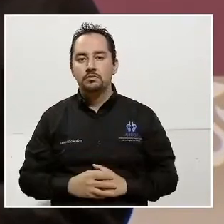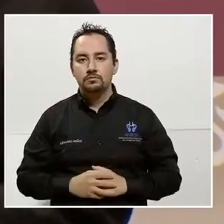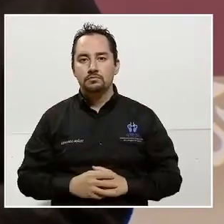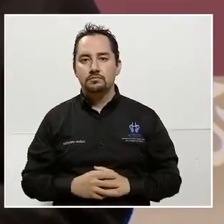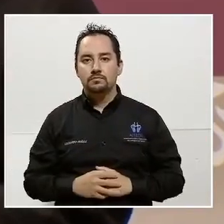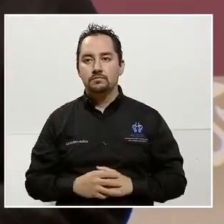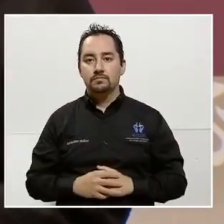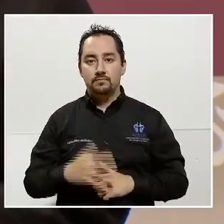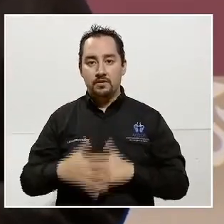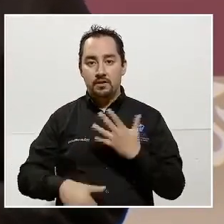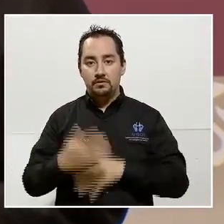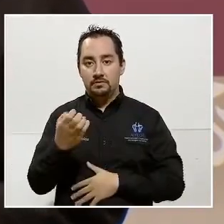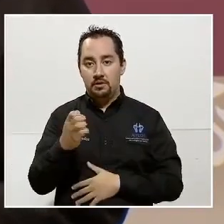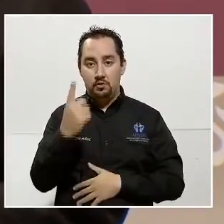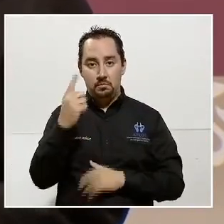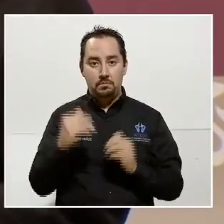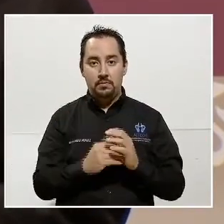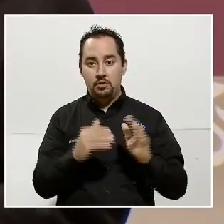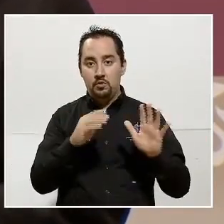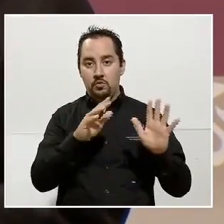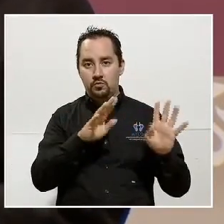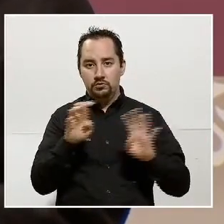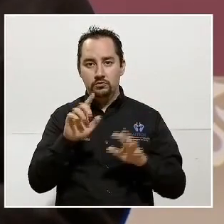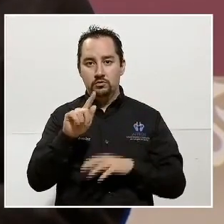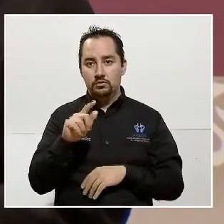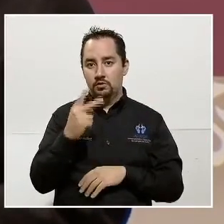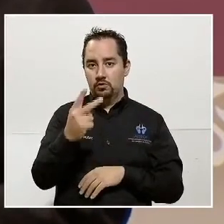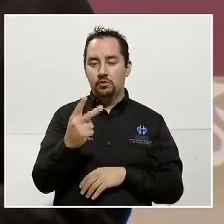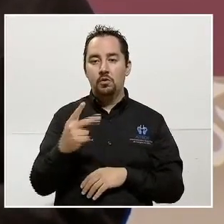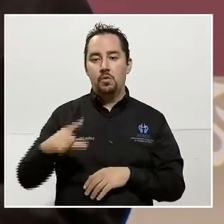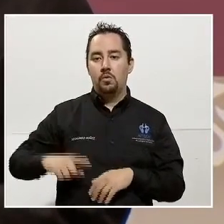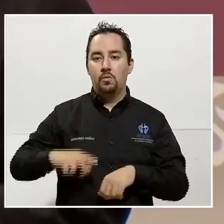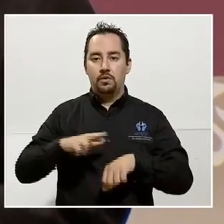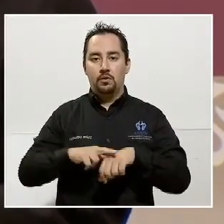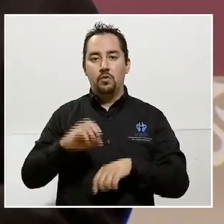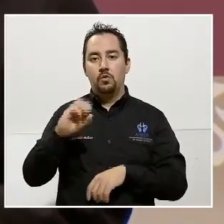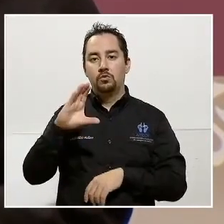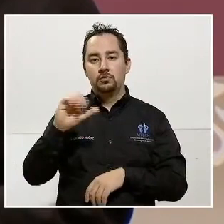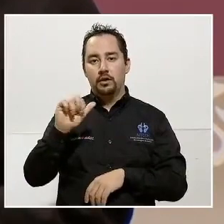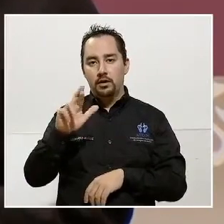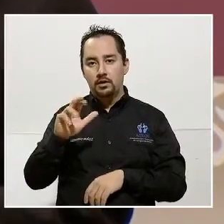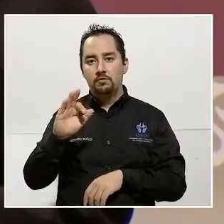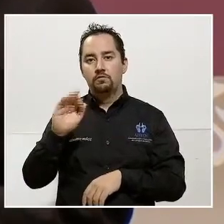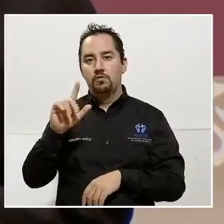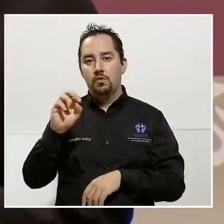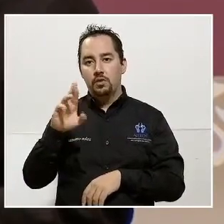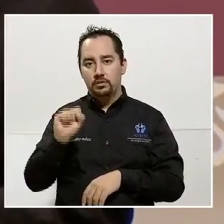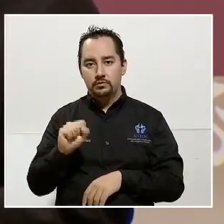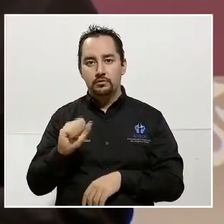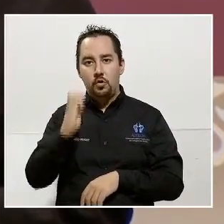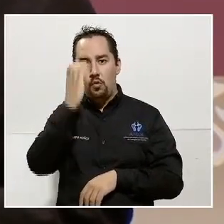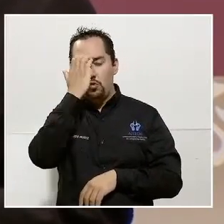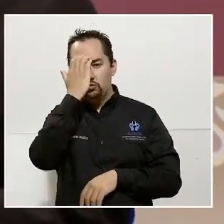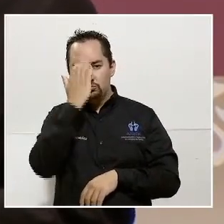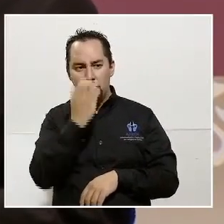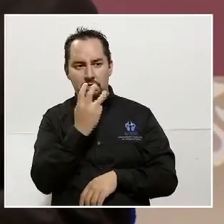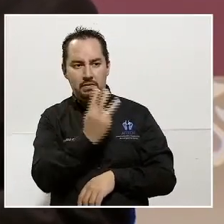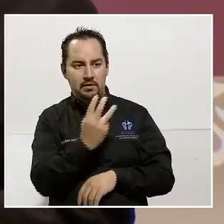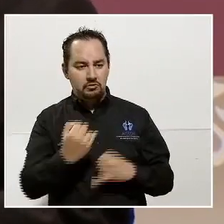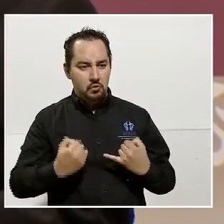de 1972, el gobernador Óscar Flores Sánchez conoció de la ejecución de 3